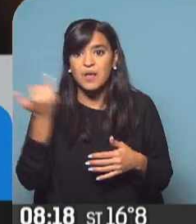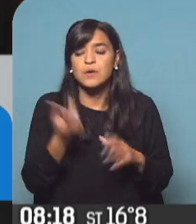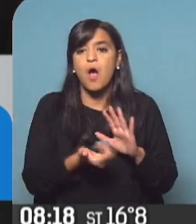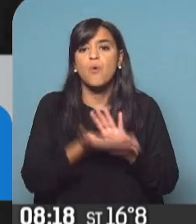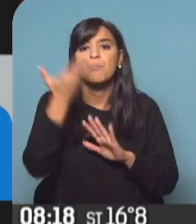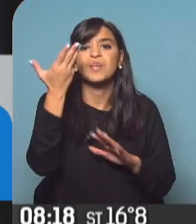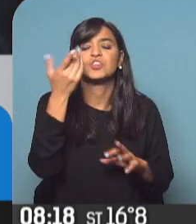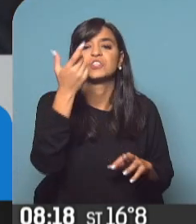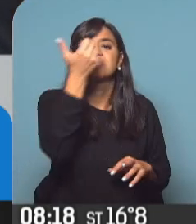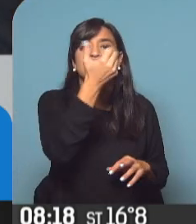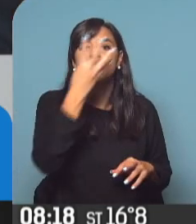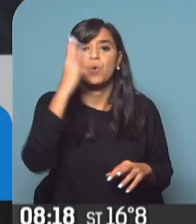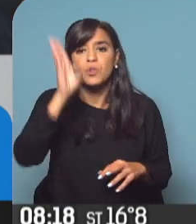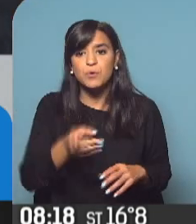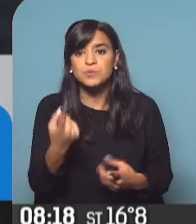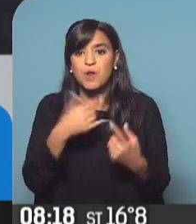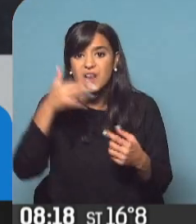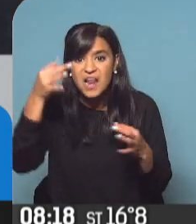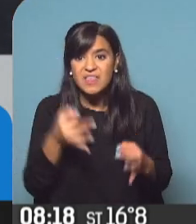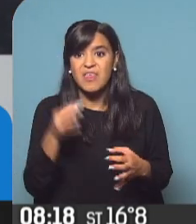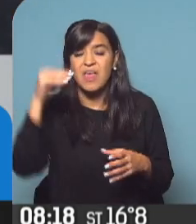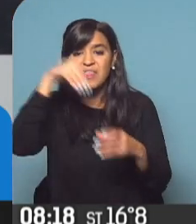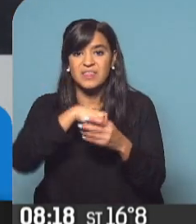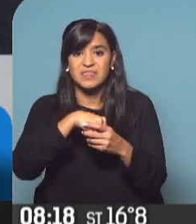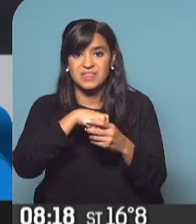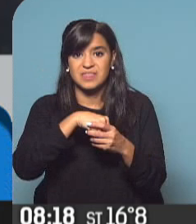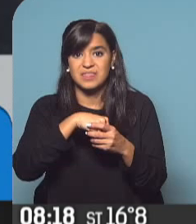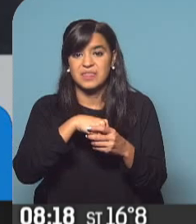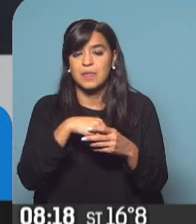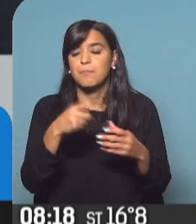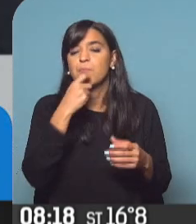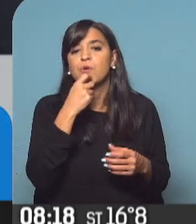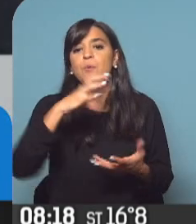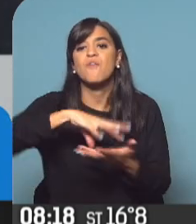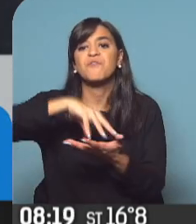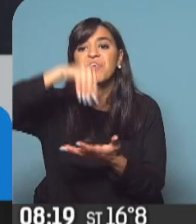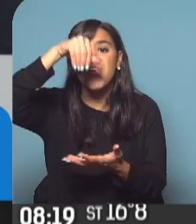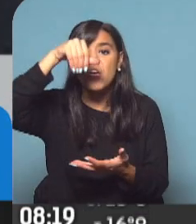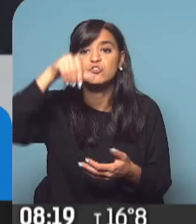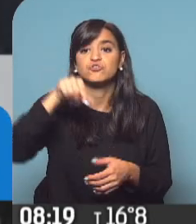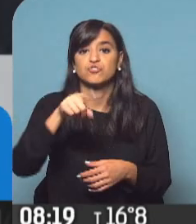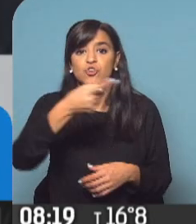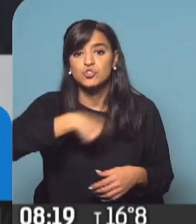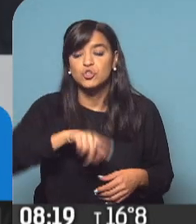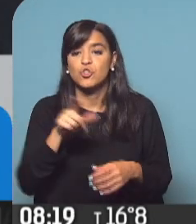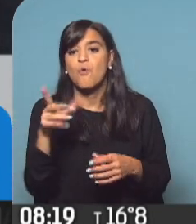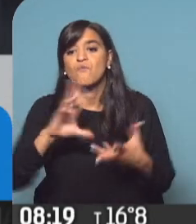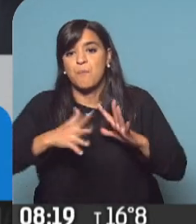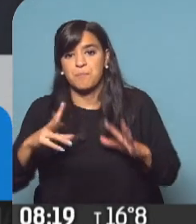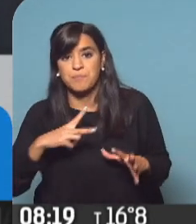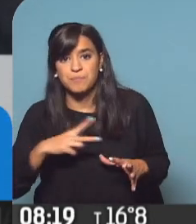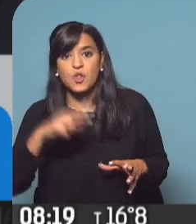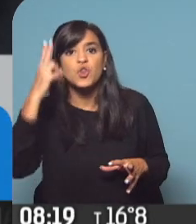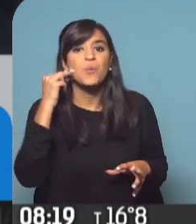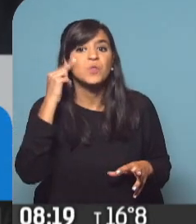64% pero la realidad que dentro de las categorías que están para tomar un caso de mi dios y cause nosotros que medimos de forma privada aumentó